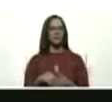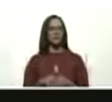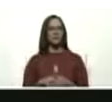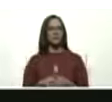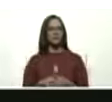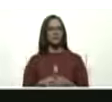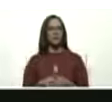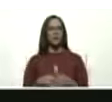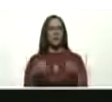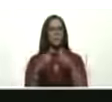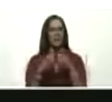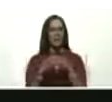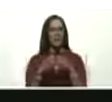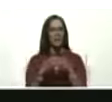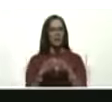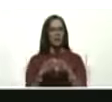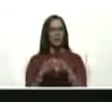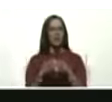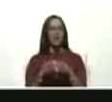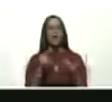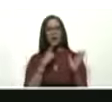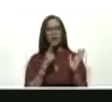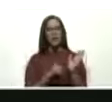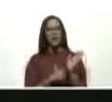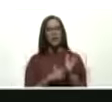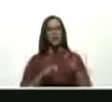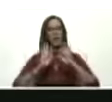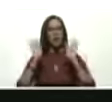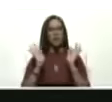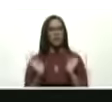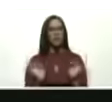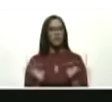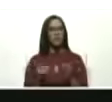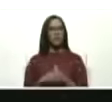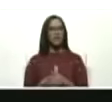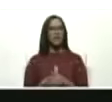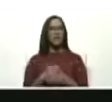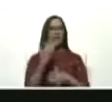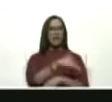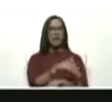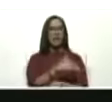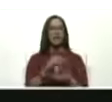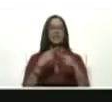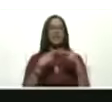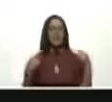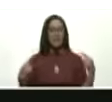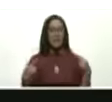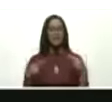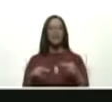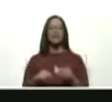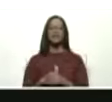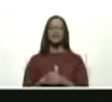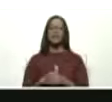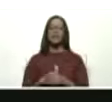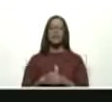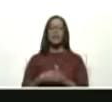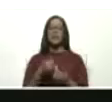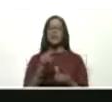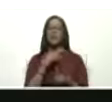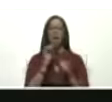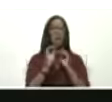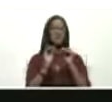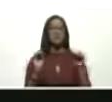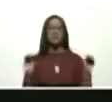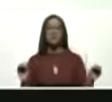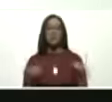Hernández, compañero, ahora hay que aplicar ahí el método de calles, redes, medios, paredes y radiobemba.